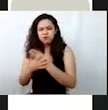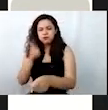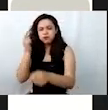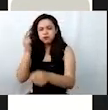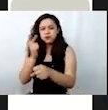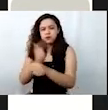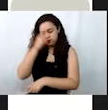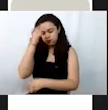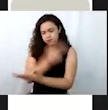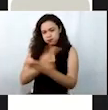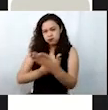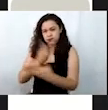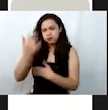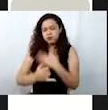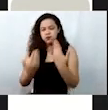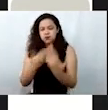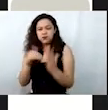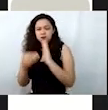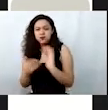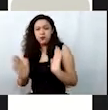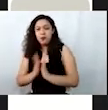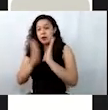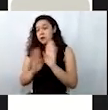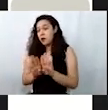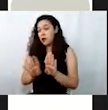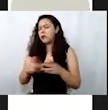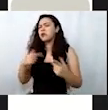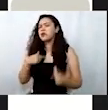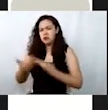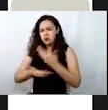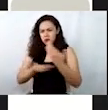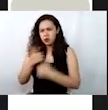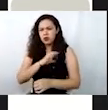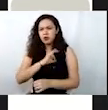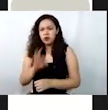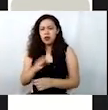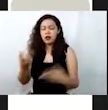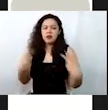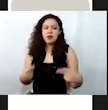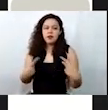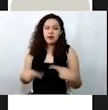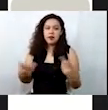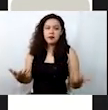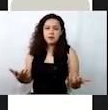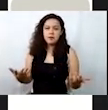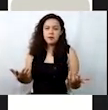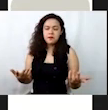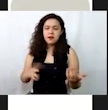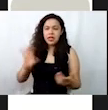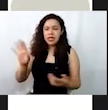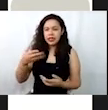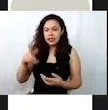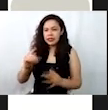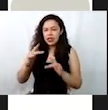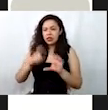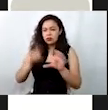proyectos estratégicos. Sí, con mucho gusto se los puedo compartir. Para quien se les salió el chat o la conexión,